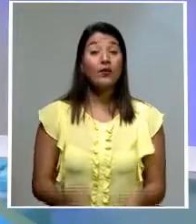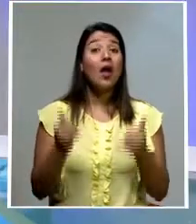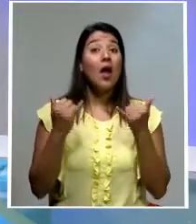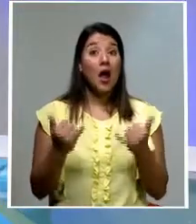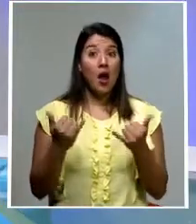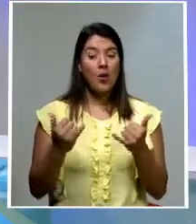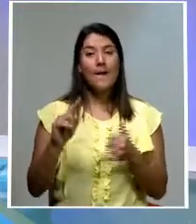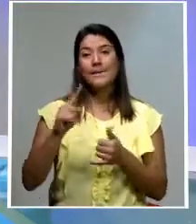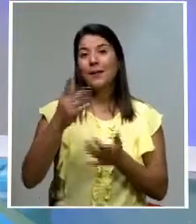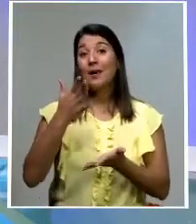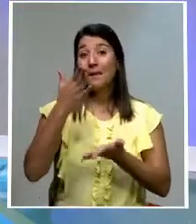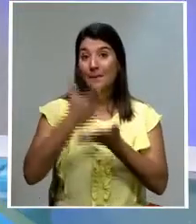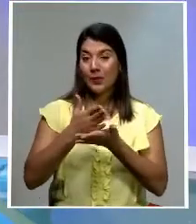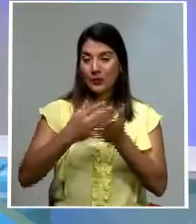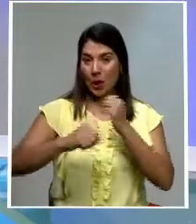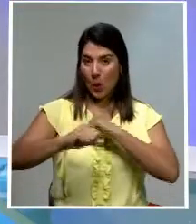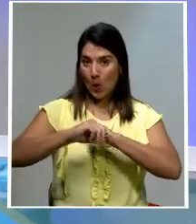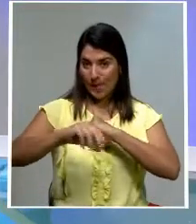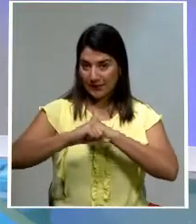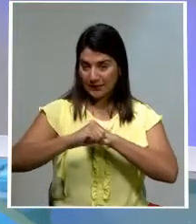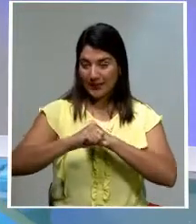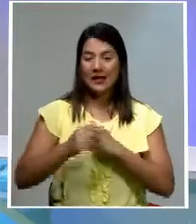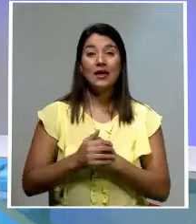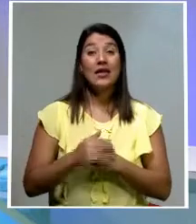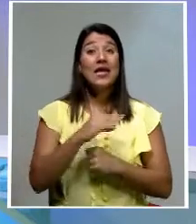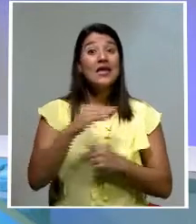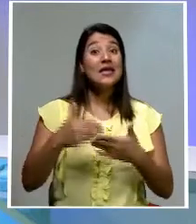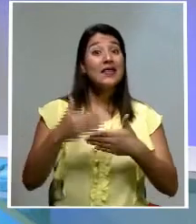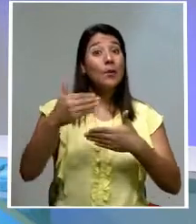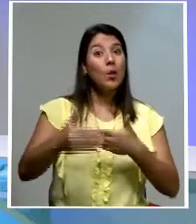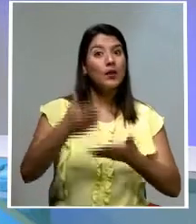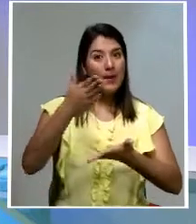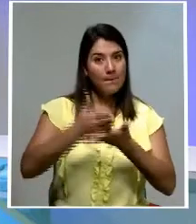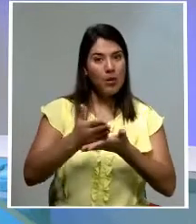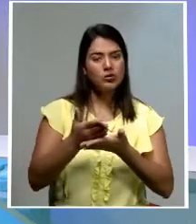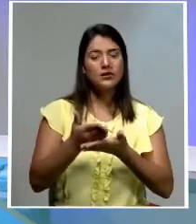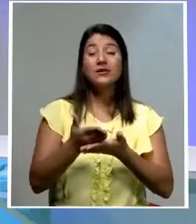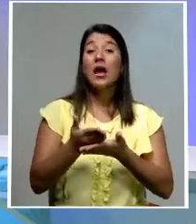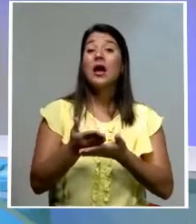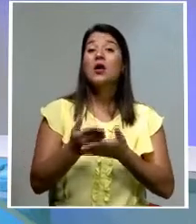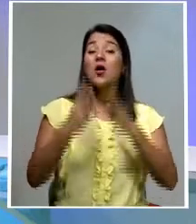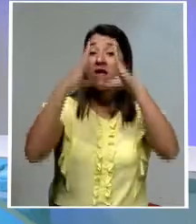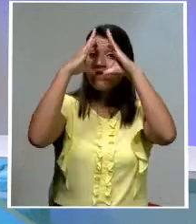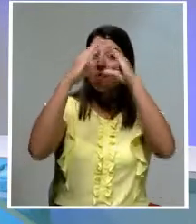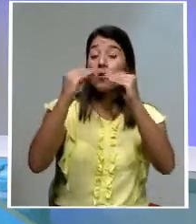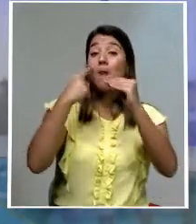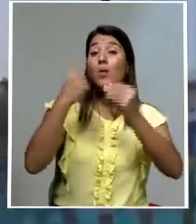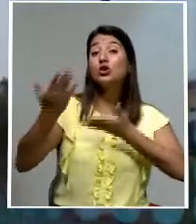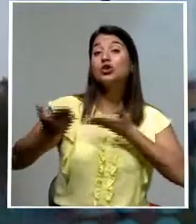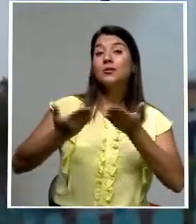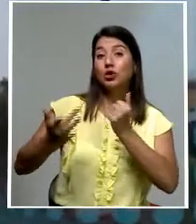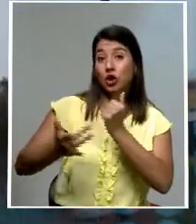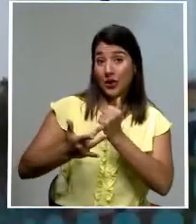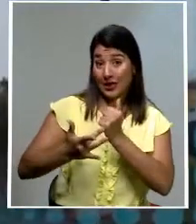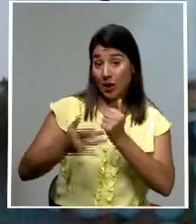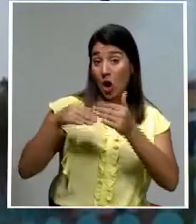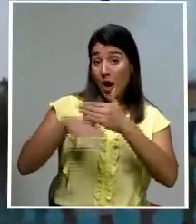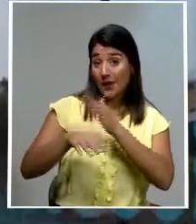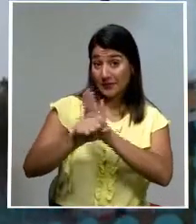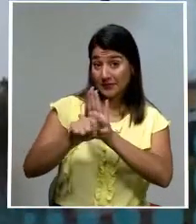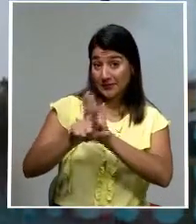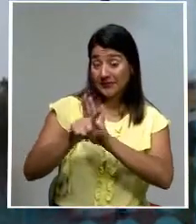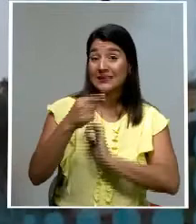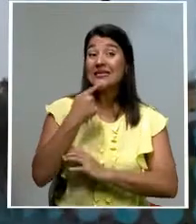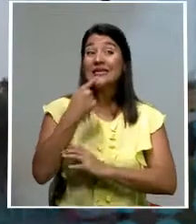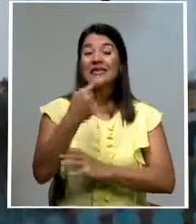Vamos ahora a nuestro primer corte comercial y al volver, un informe de servicios técnicos del Congreso establece que la